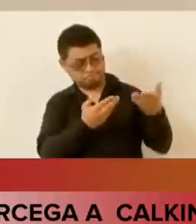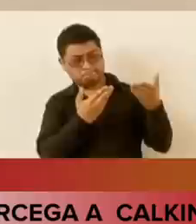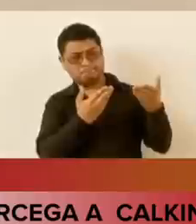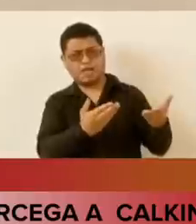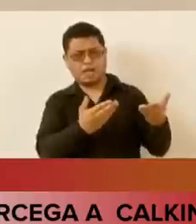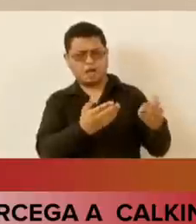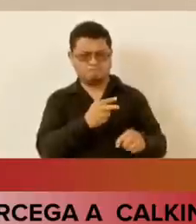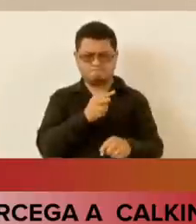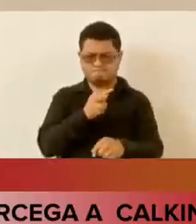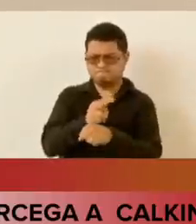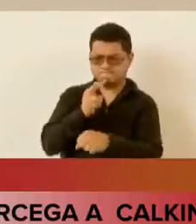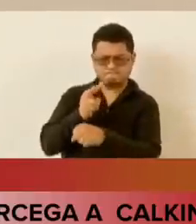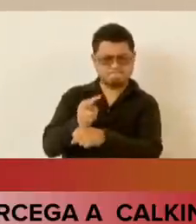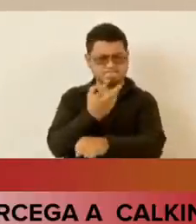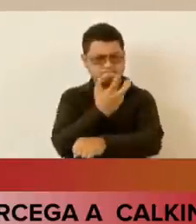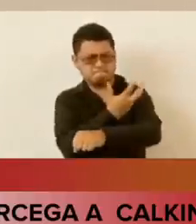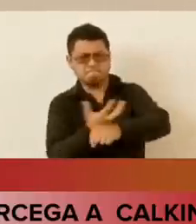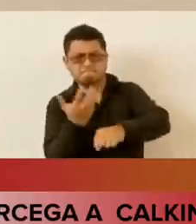dirige,